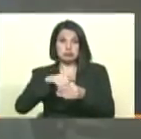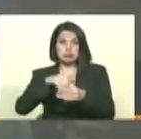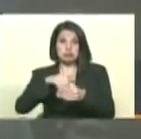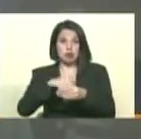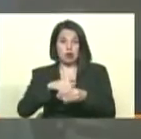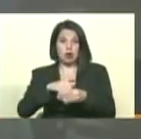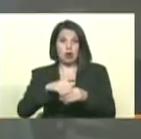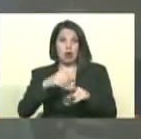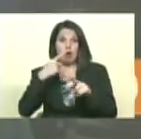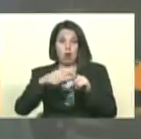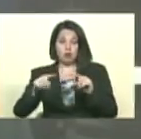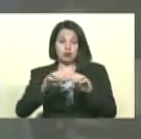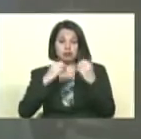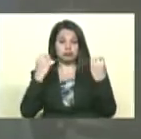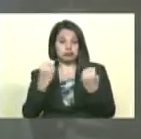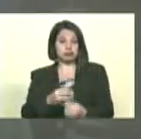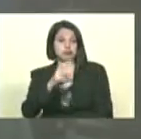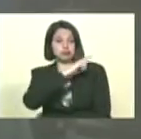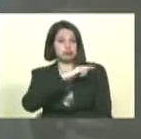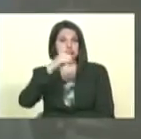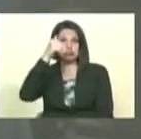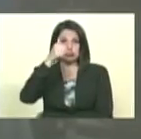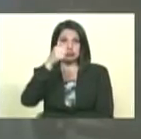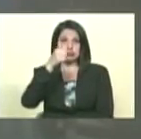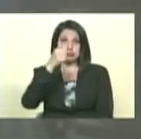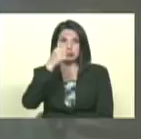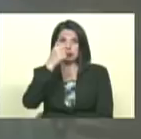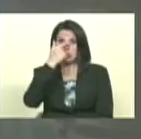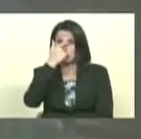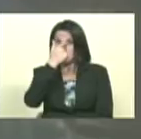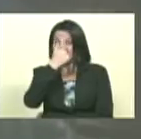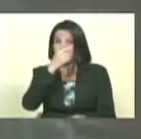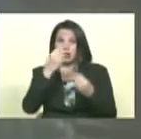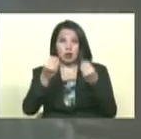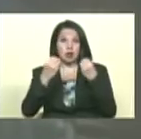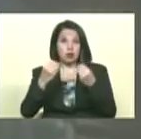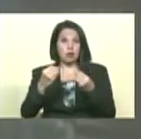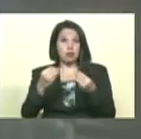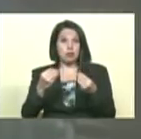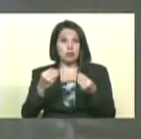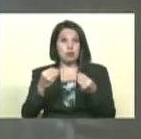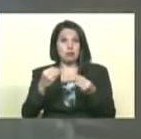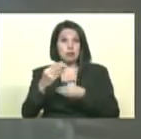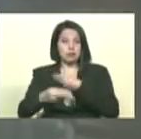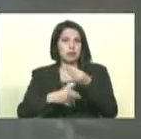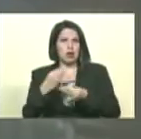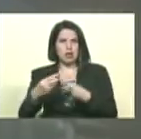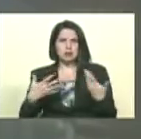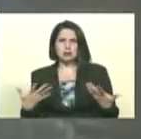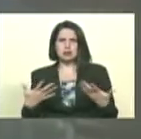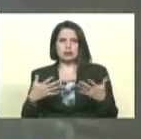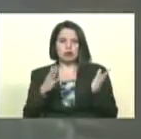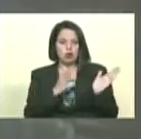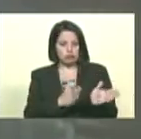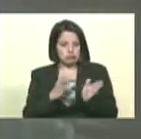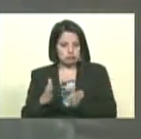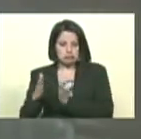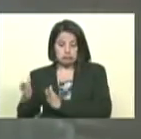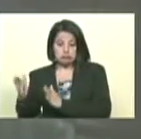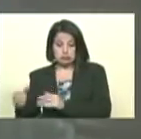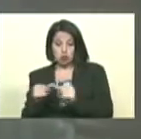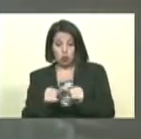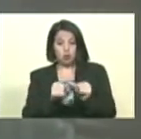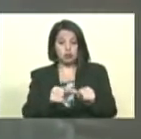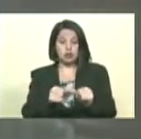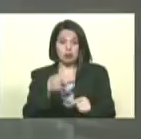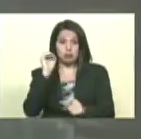el órgano rector del Poder Electoral, el Consejo Nacional Electoral, hemos venido haciendo sesiones continuas